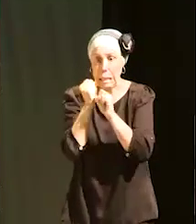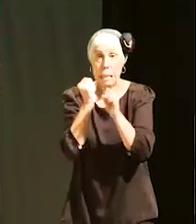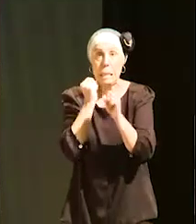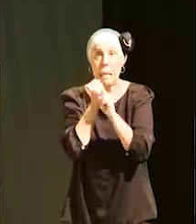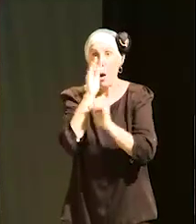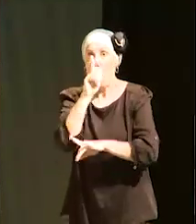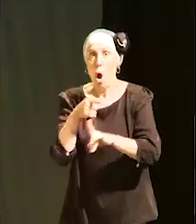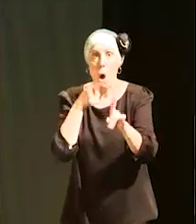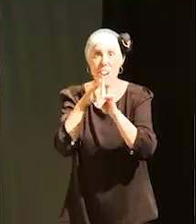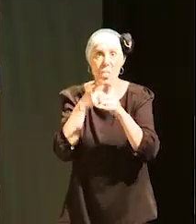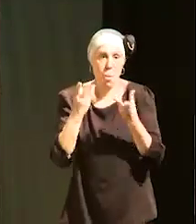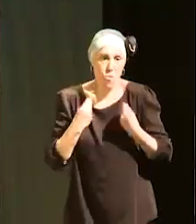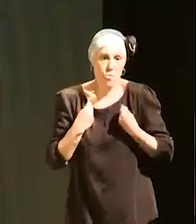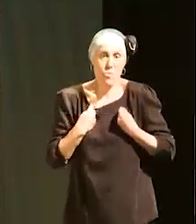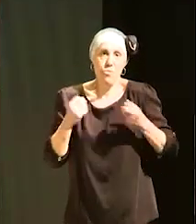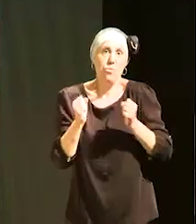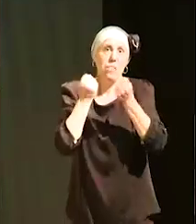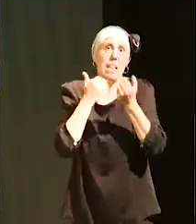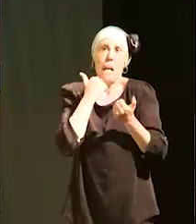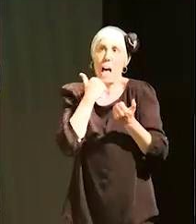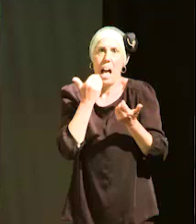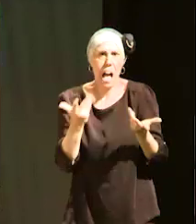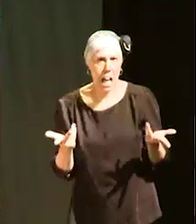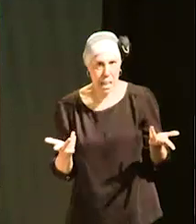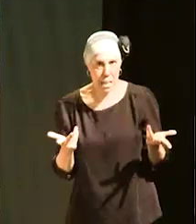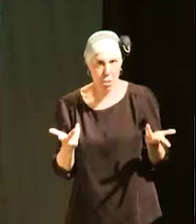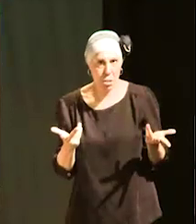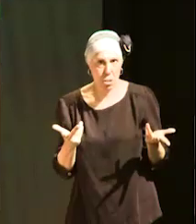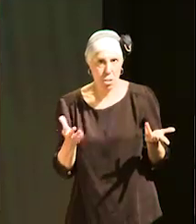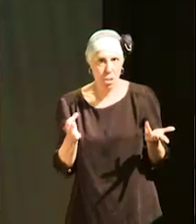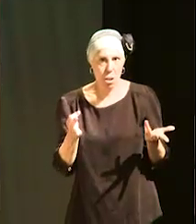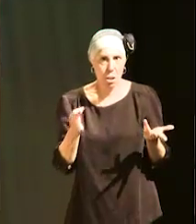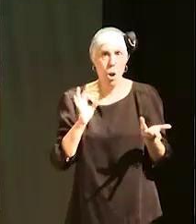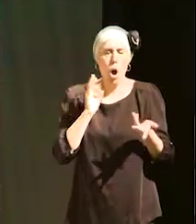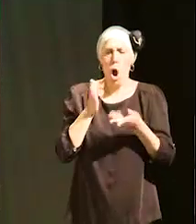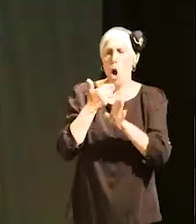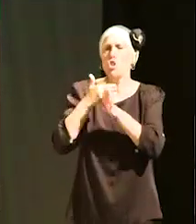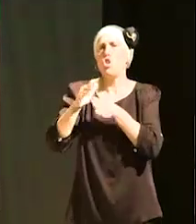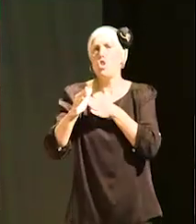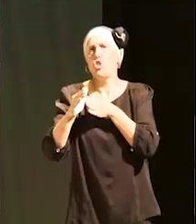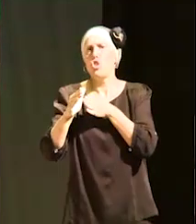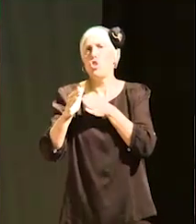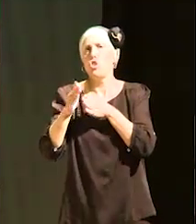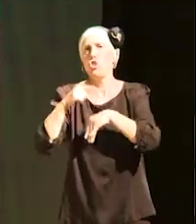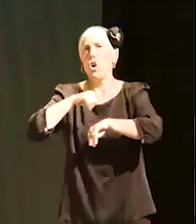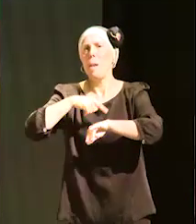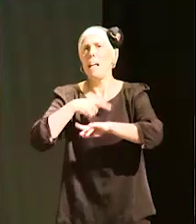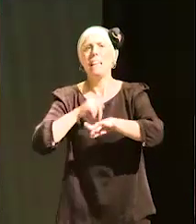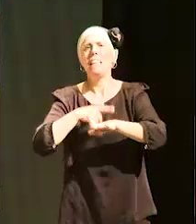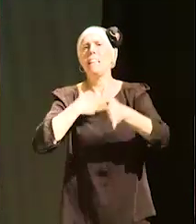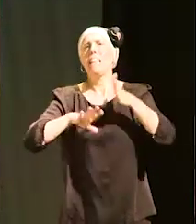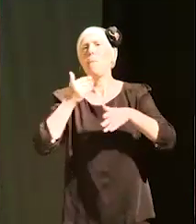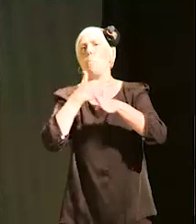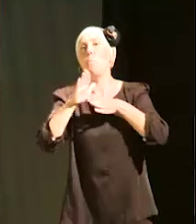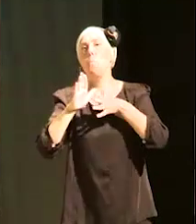sobrevivencia o dedicando las otras horas que te restan para el trabajo colectivo verdad hablo de este